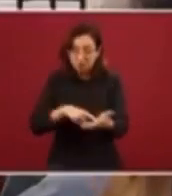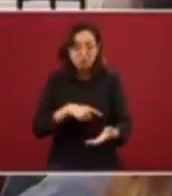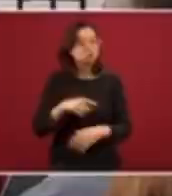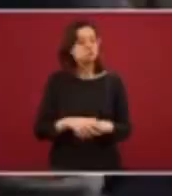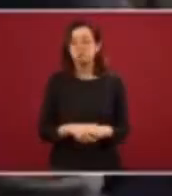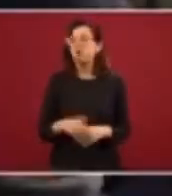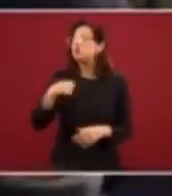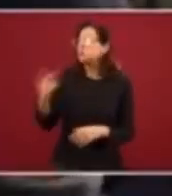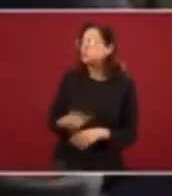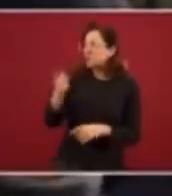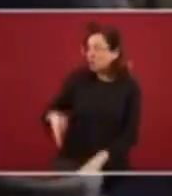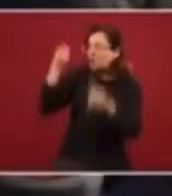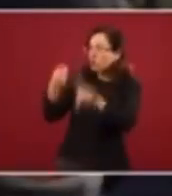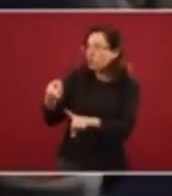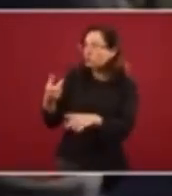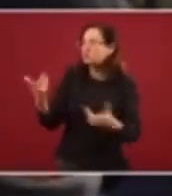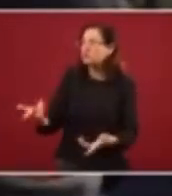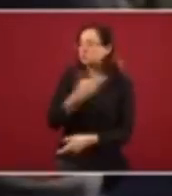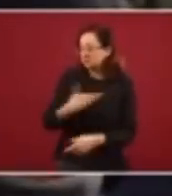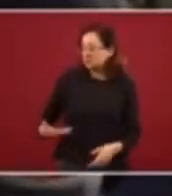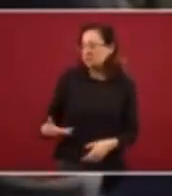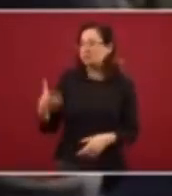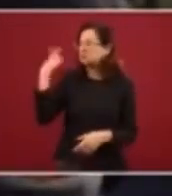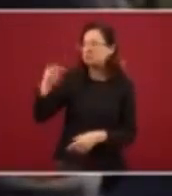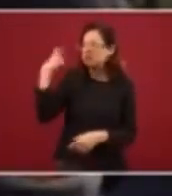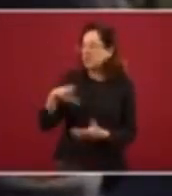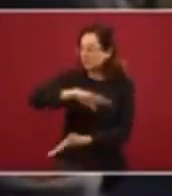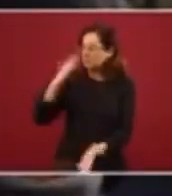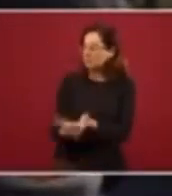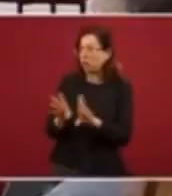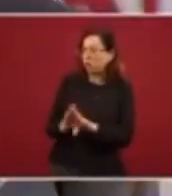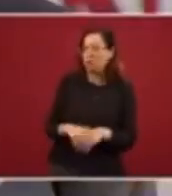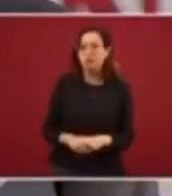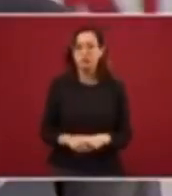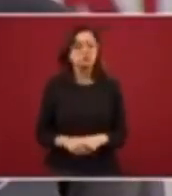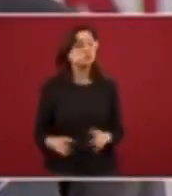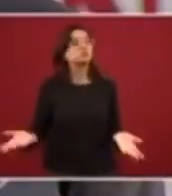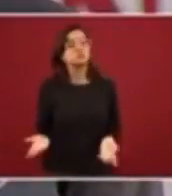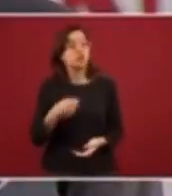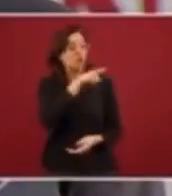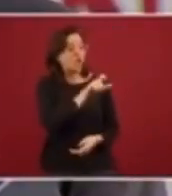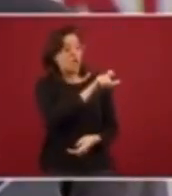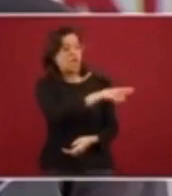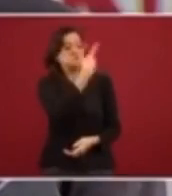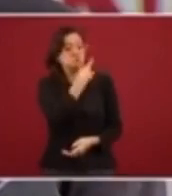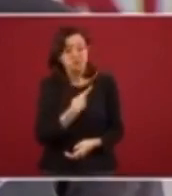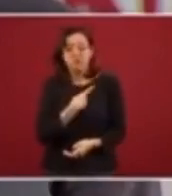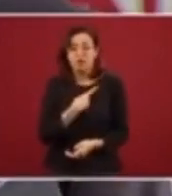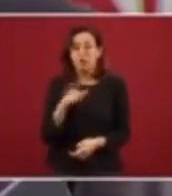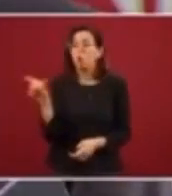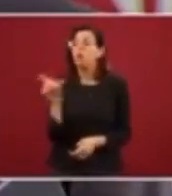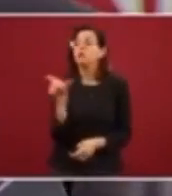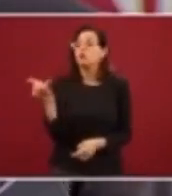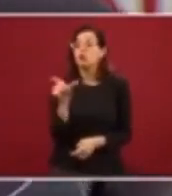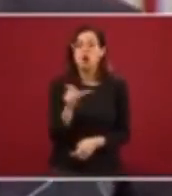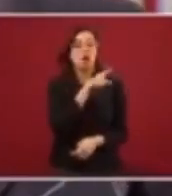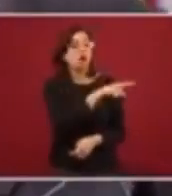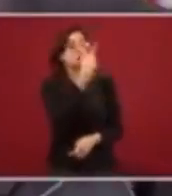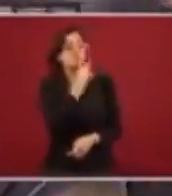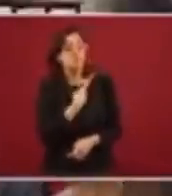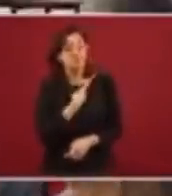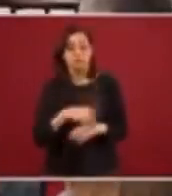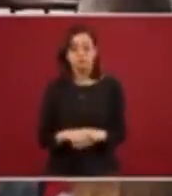concretamente al presidente de la República, ¿en qué momento él parará de estar en las giras? Cuando él me diga, no sé si está correcto, él me va a decir